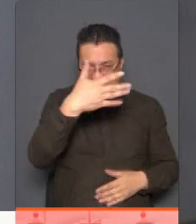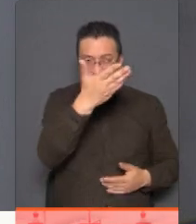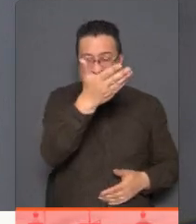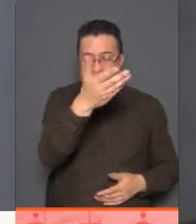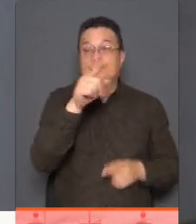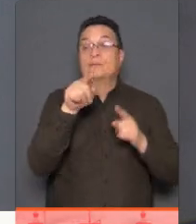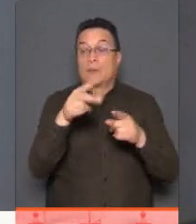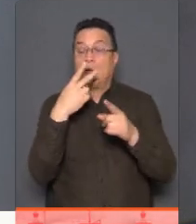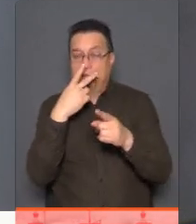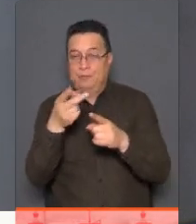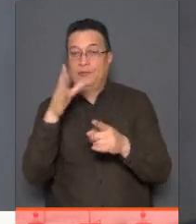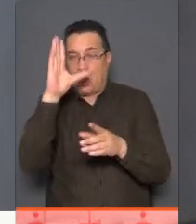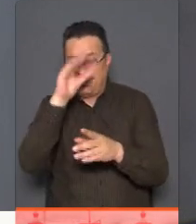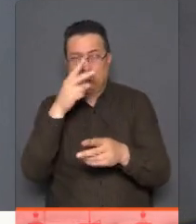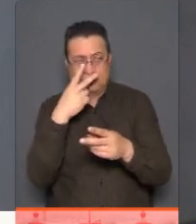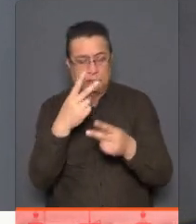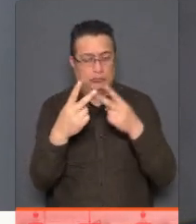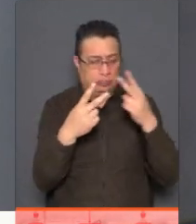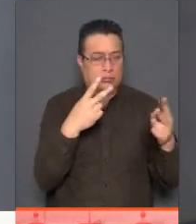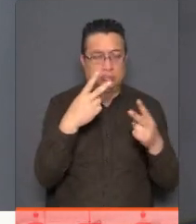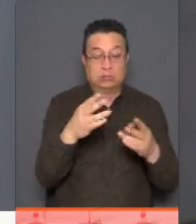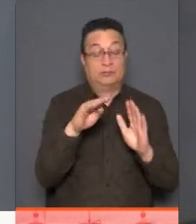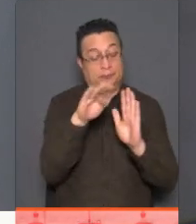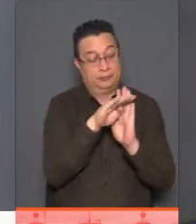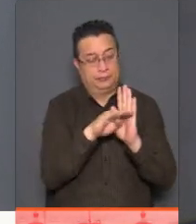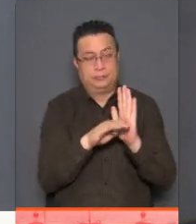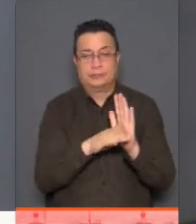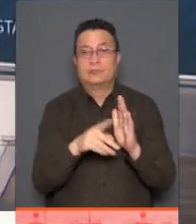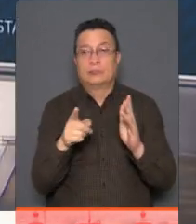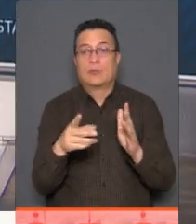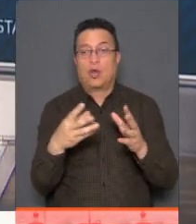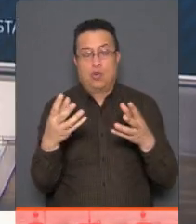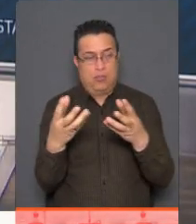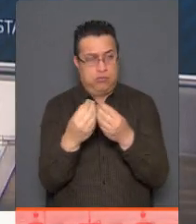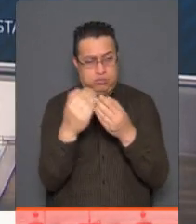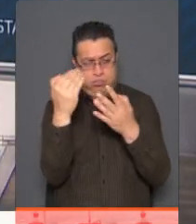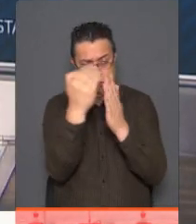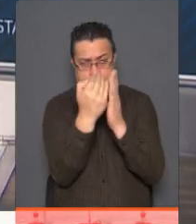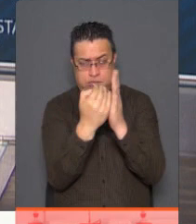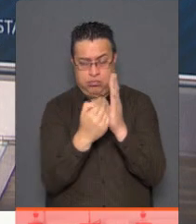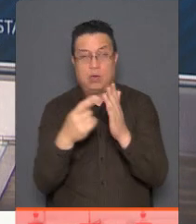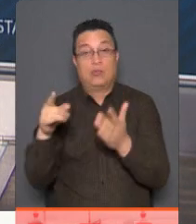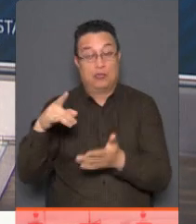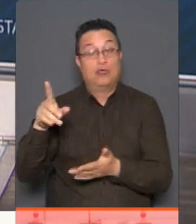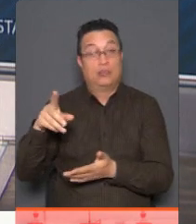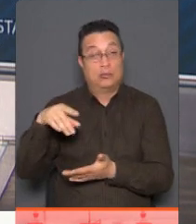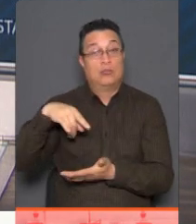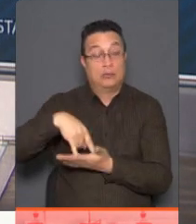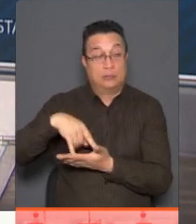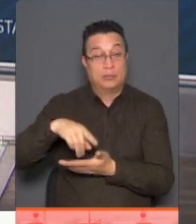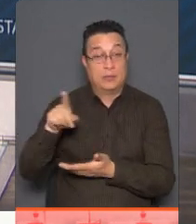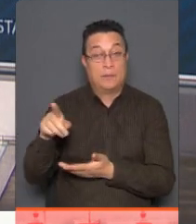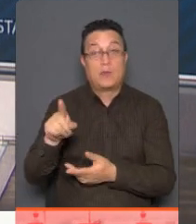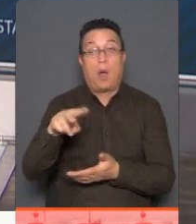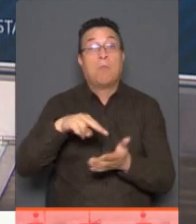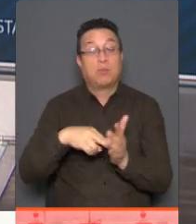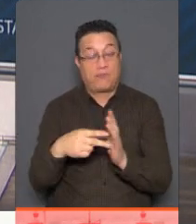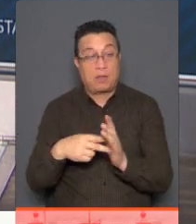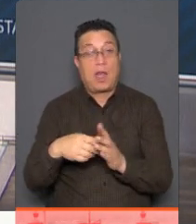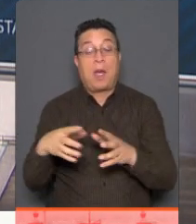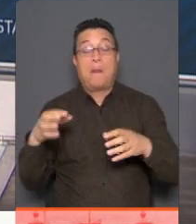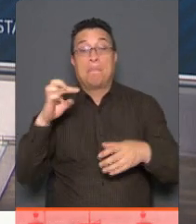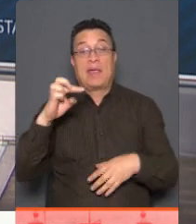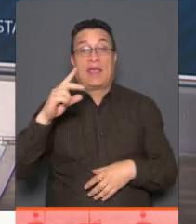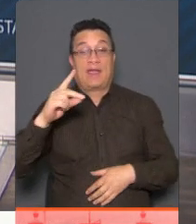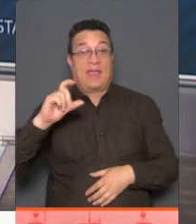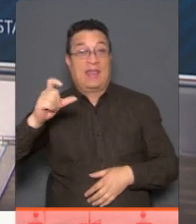ti te toca casi todas las noches ver la agenda, cómo está denutrida con respecto al Parlamento. tenemos el problema con el partido de la gente, tenemos